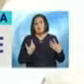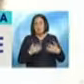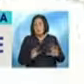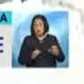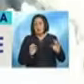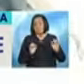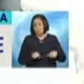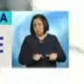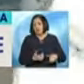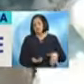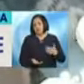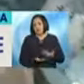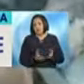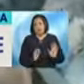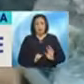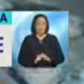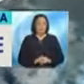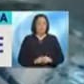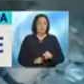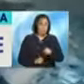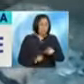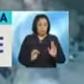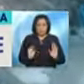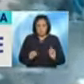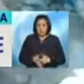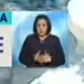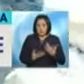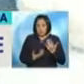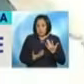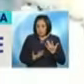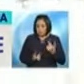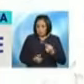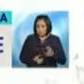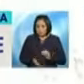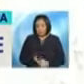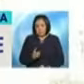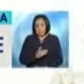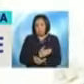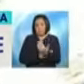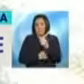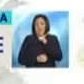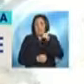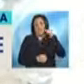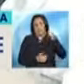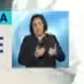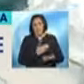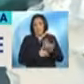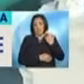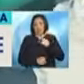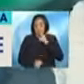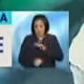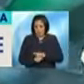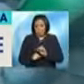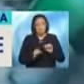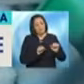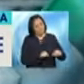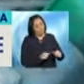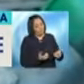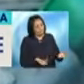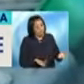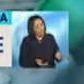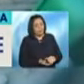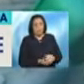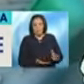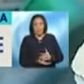van a venir. Ustedes evidentemente están esperando desde la mañana de ayer que se prometió que la ayuda iba a llegar. Sí,